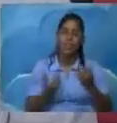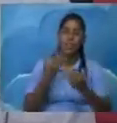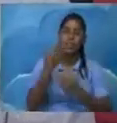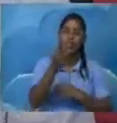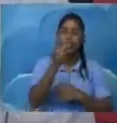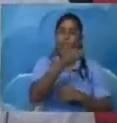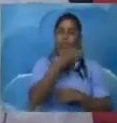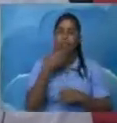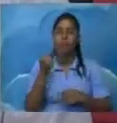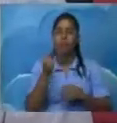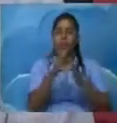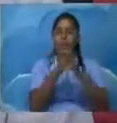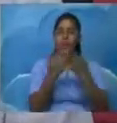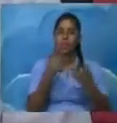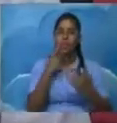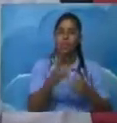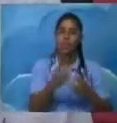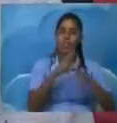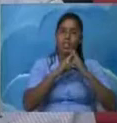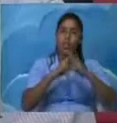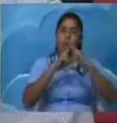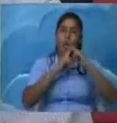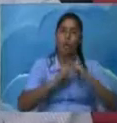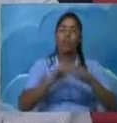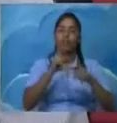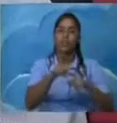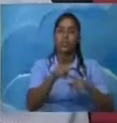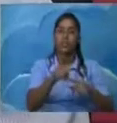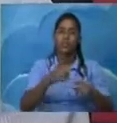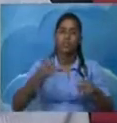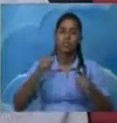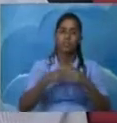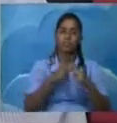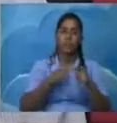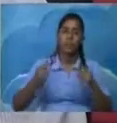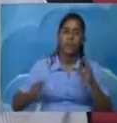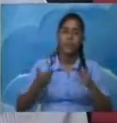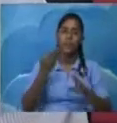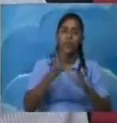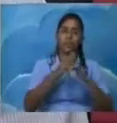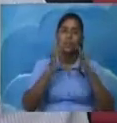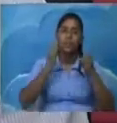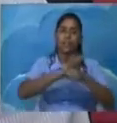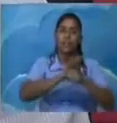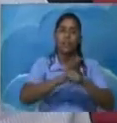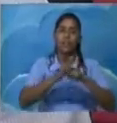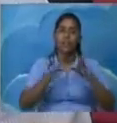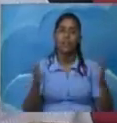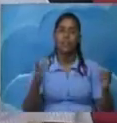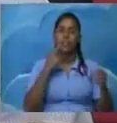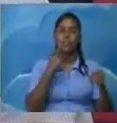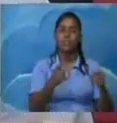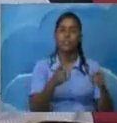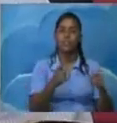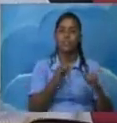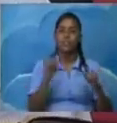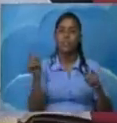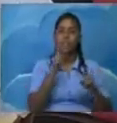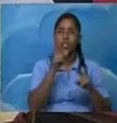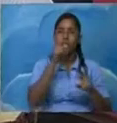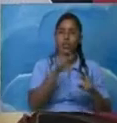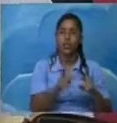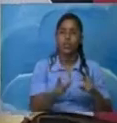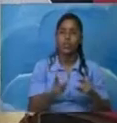la mejor, porque la Biblia me dice que en cuanto a honra lo prefiera a usted. Ahora aquí dice, hermano, esto. Dice, y no será